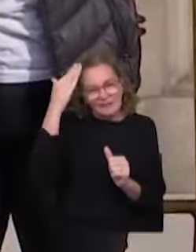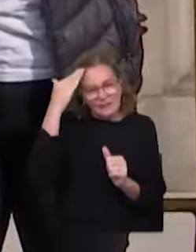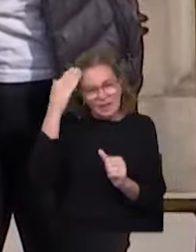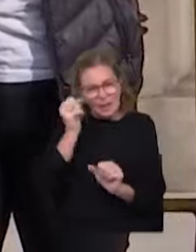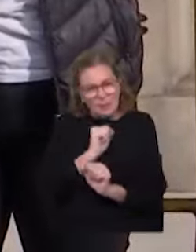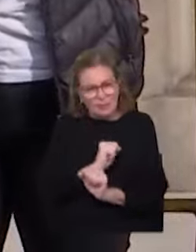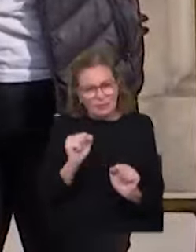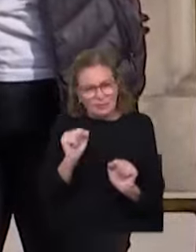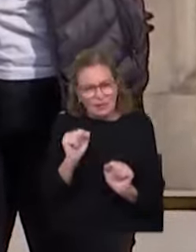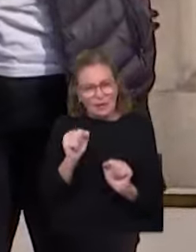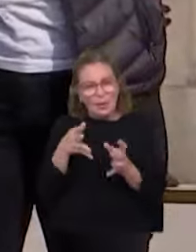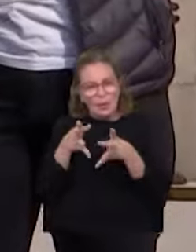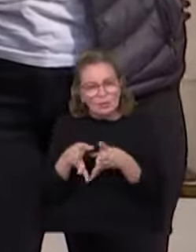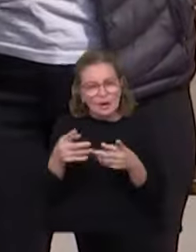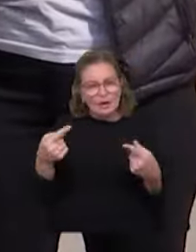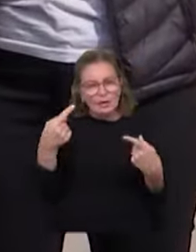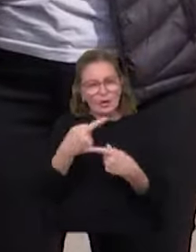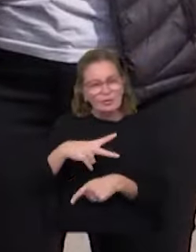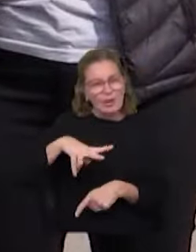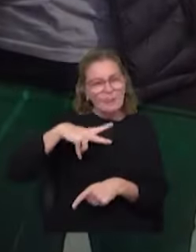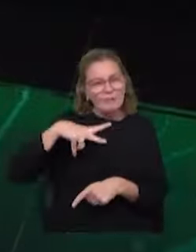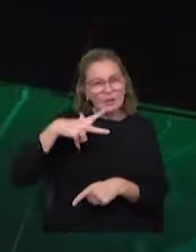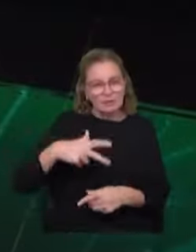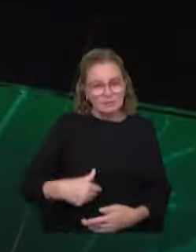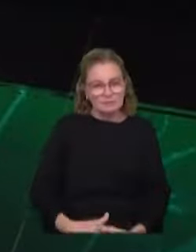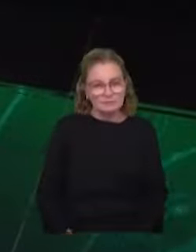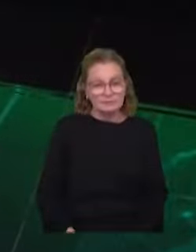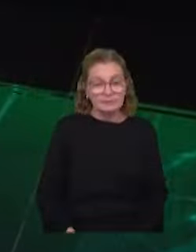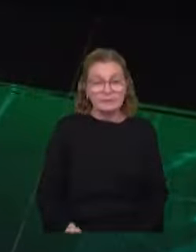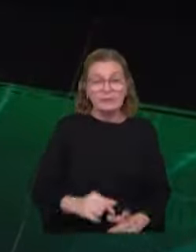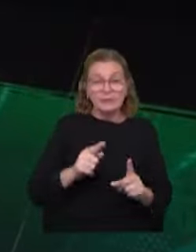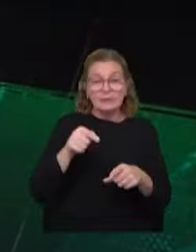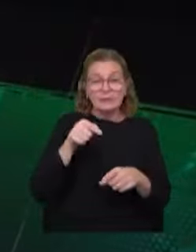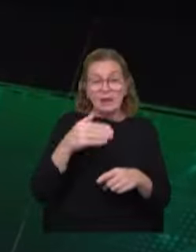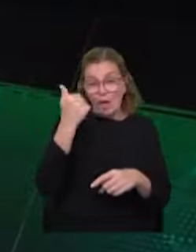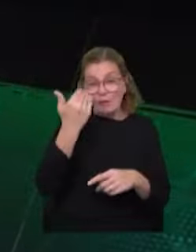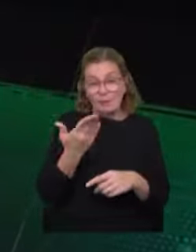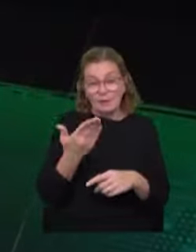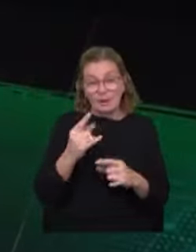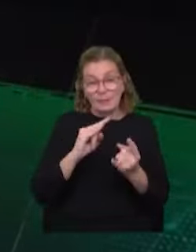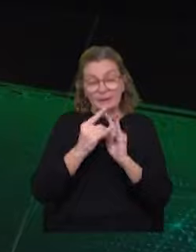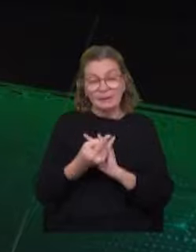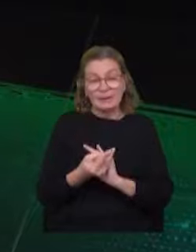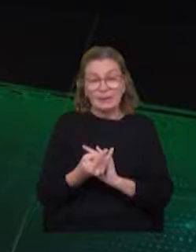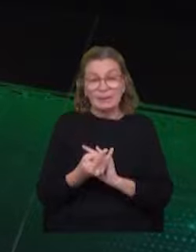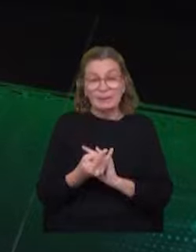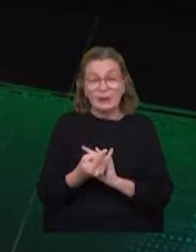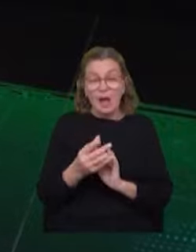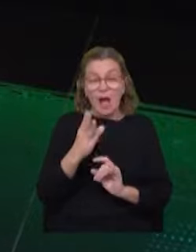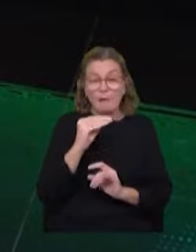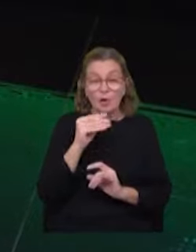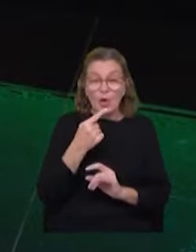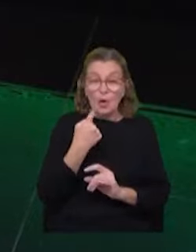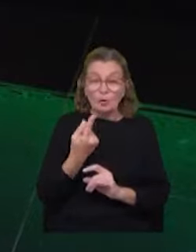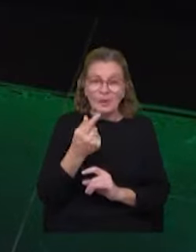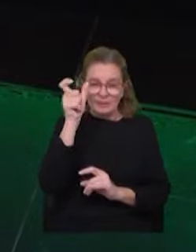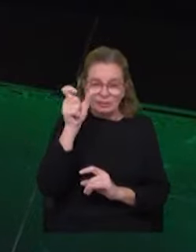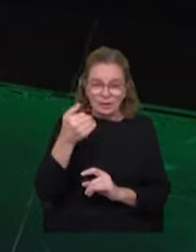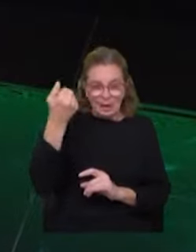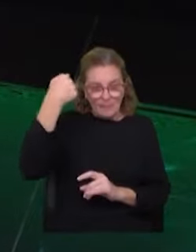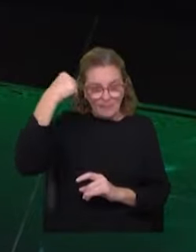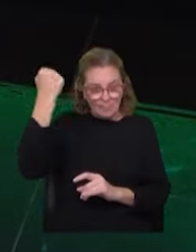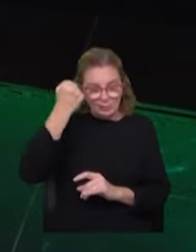imposible luchar contra los privilegios Bueno también allí afuera del palacio legislativo habló otro de los referentes de la campaña